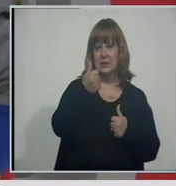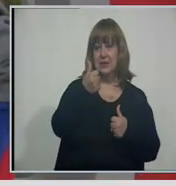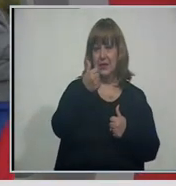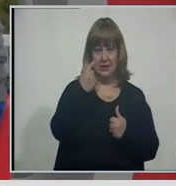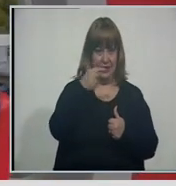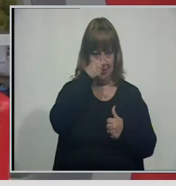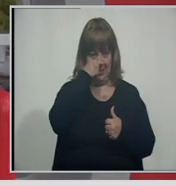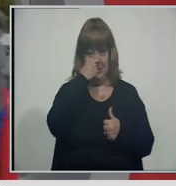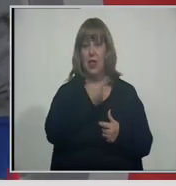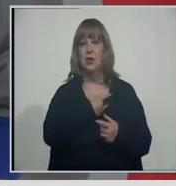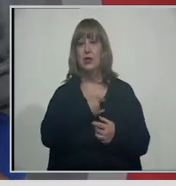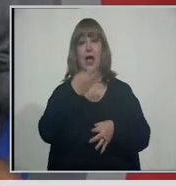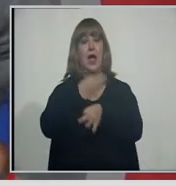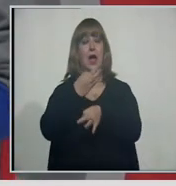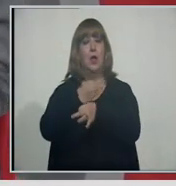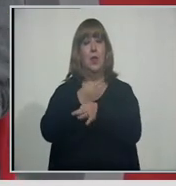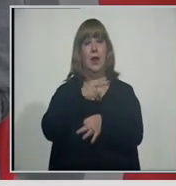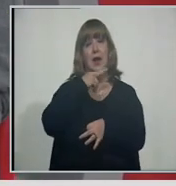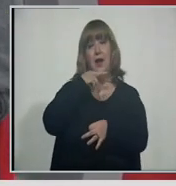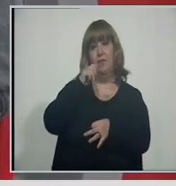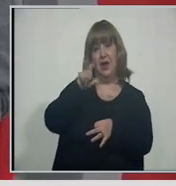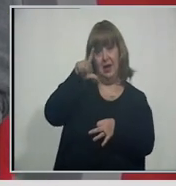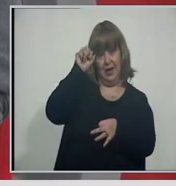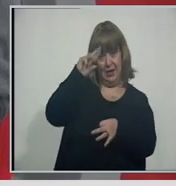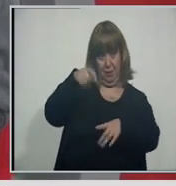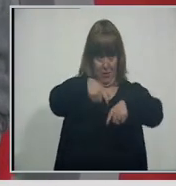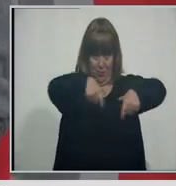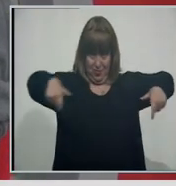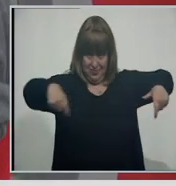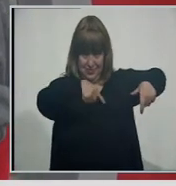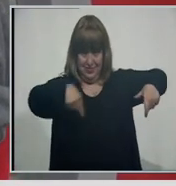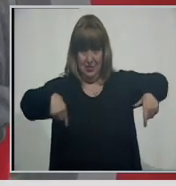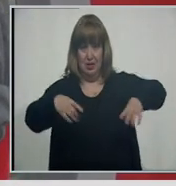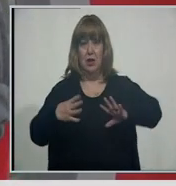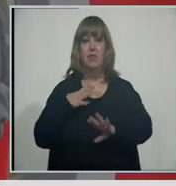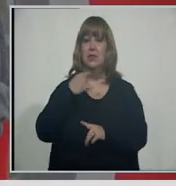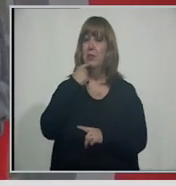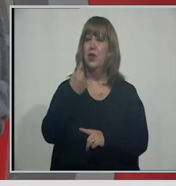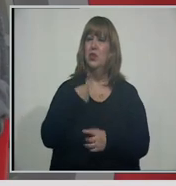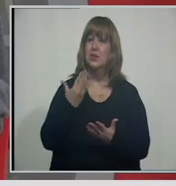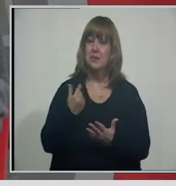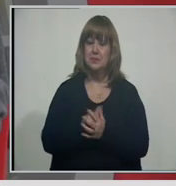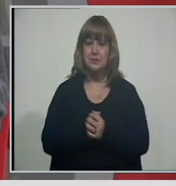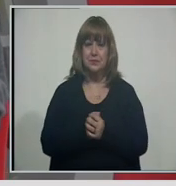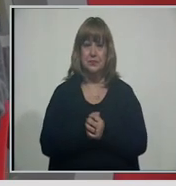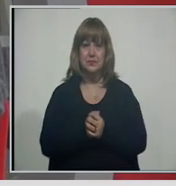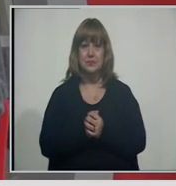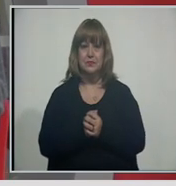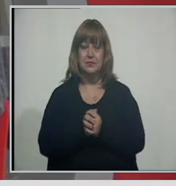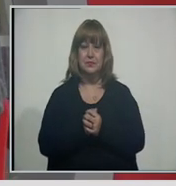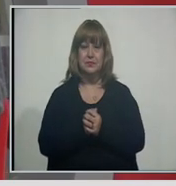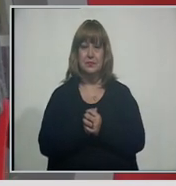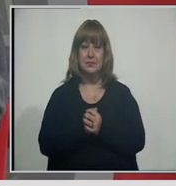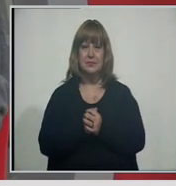en la escuela está debajo de la pantalla pero no sé una pregunta sobre algo es una obra todos los datos